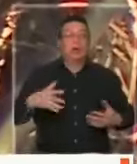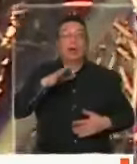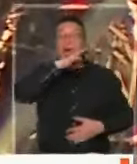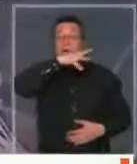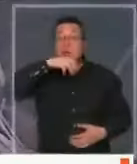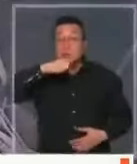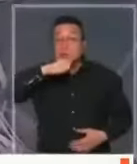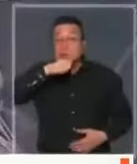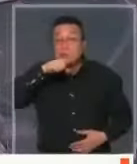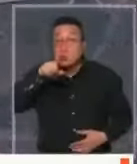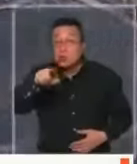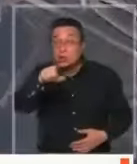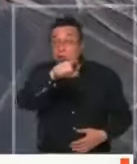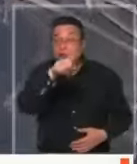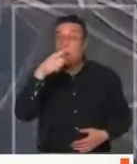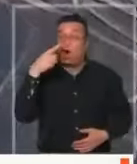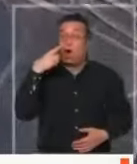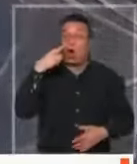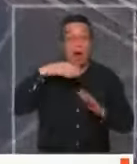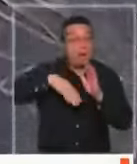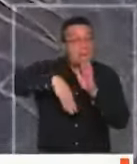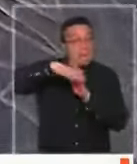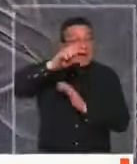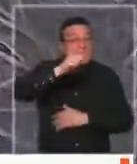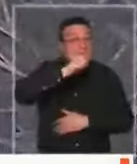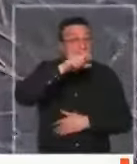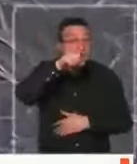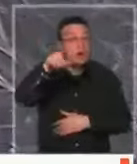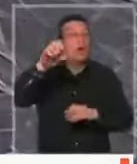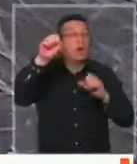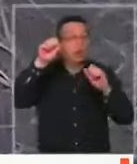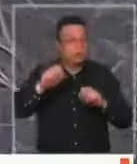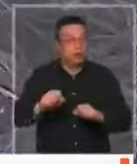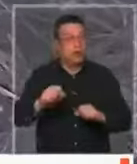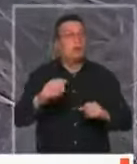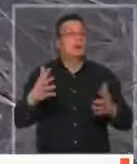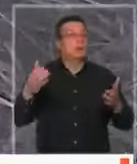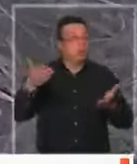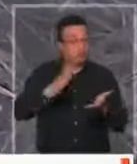mayores, la bacteria o fiebre del loro podría tener consecuencias incluso fatales.